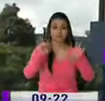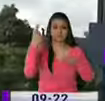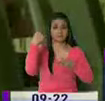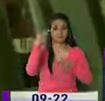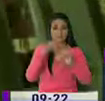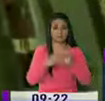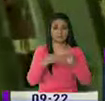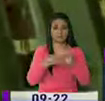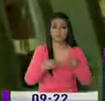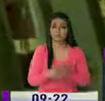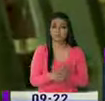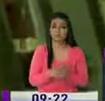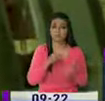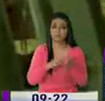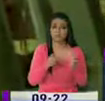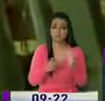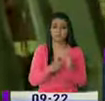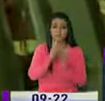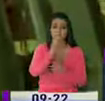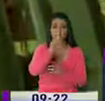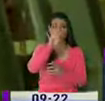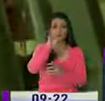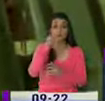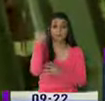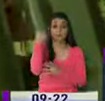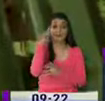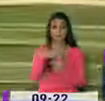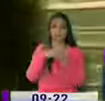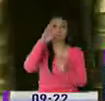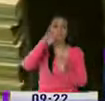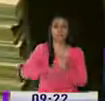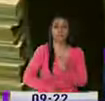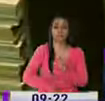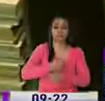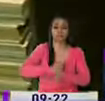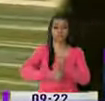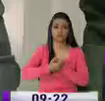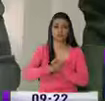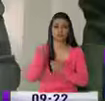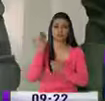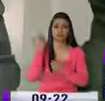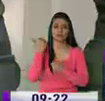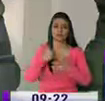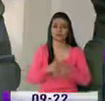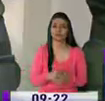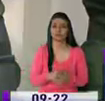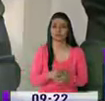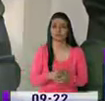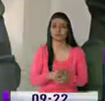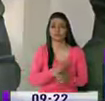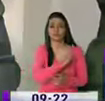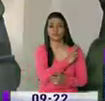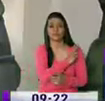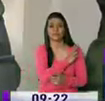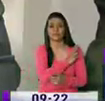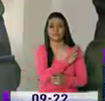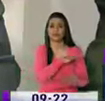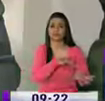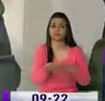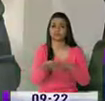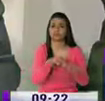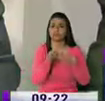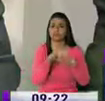dólares, es decir, 140 millones menos que el año anterior. La operación de las universidades se va a mantener,